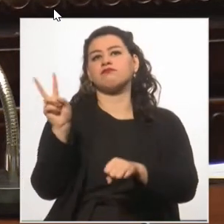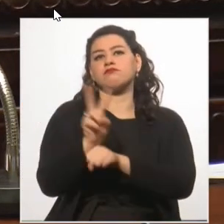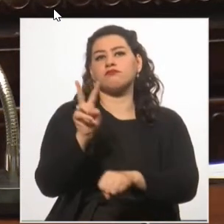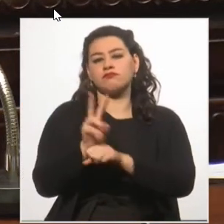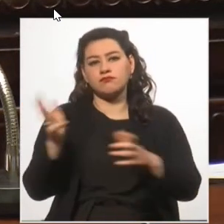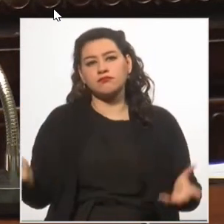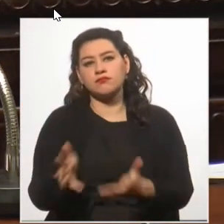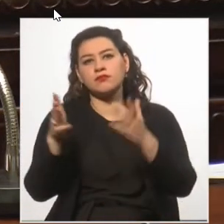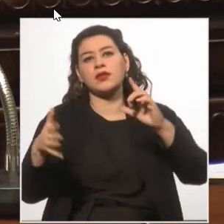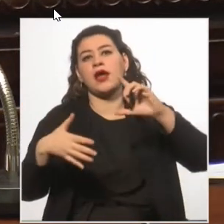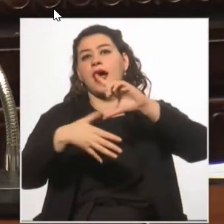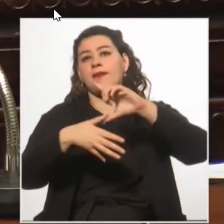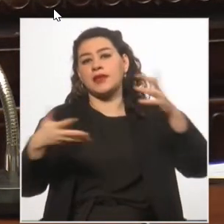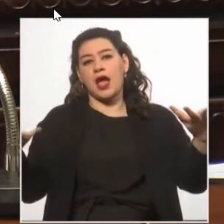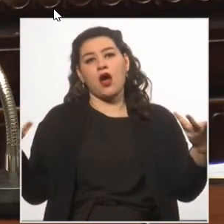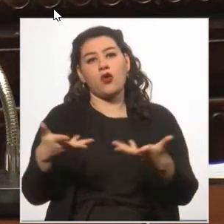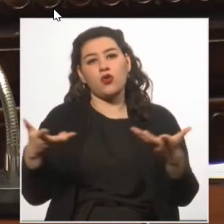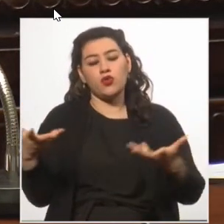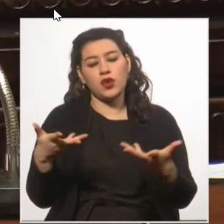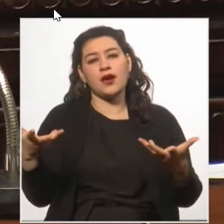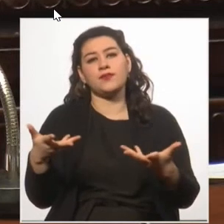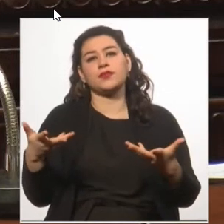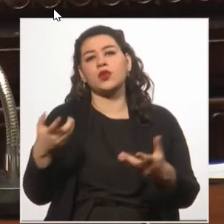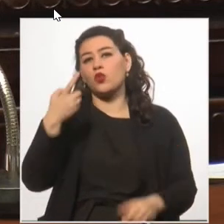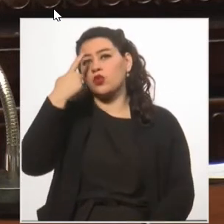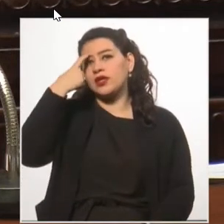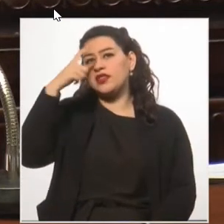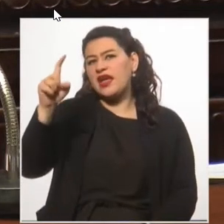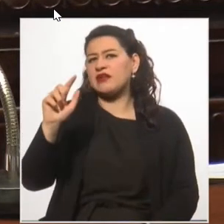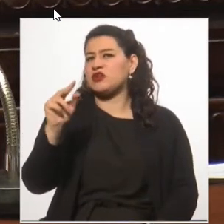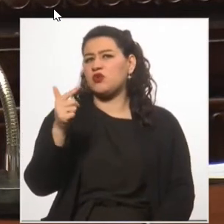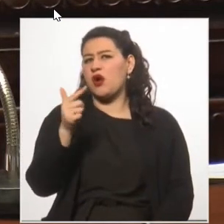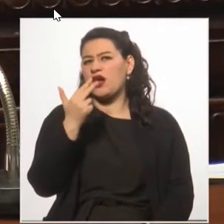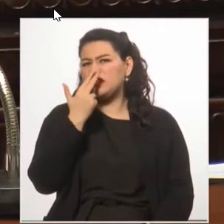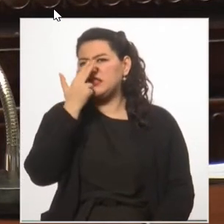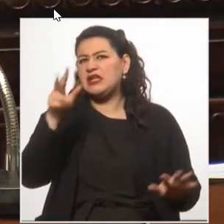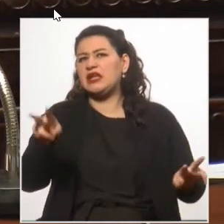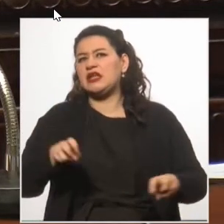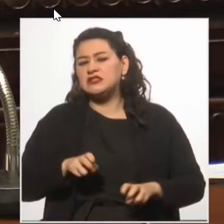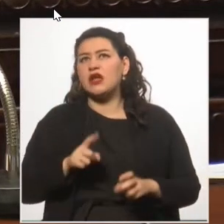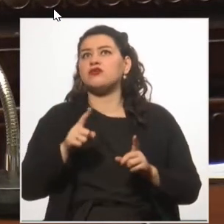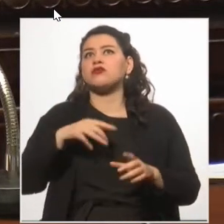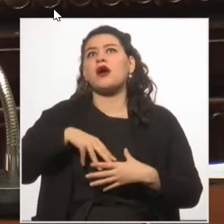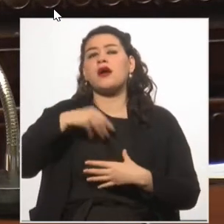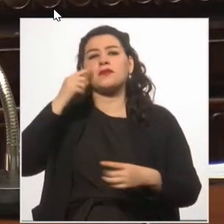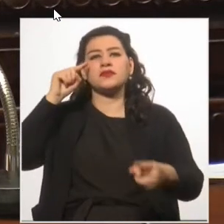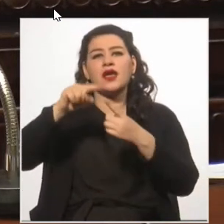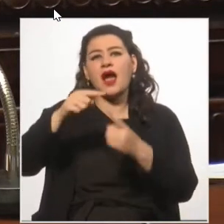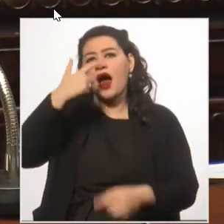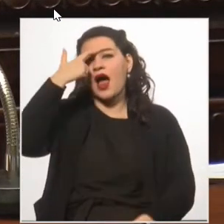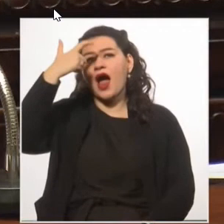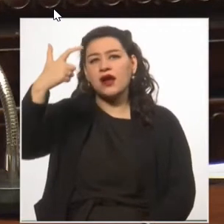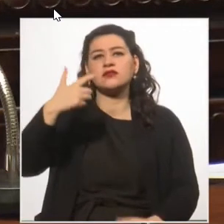la América contemporánea un ideal desinteresado del espíritu, arte, ciencia,